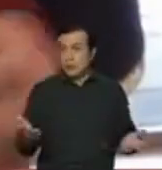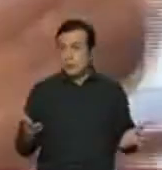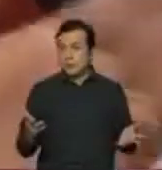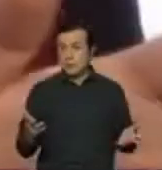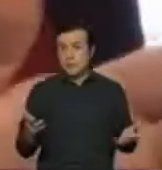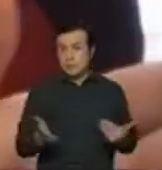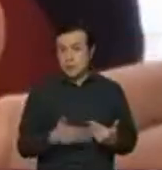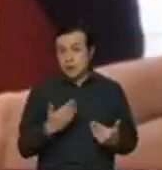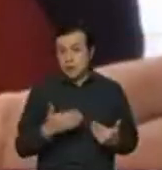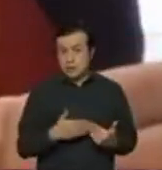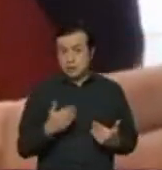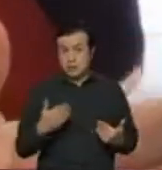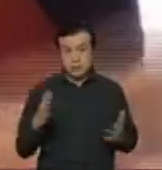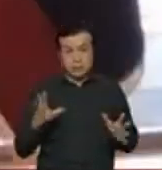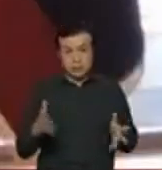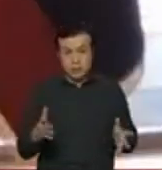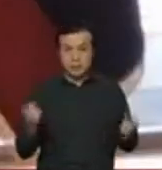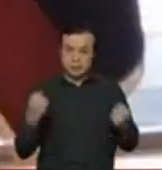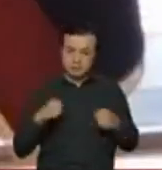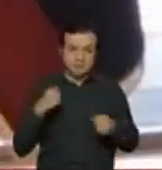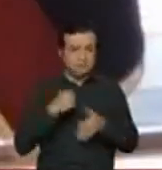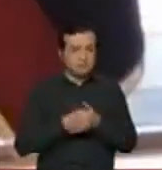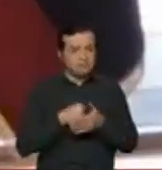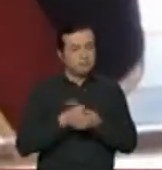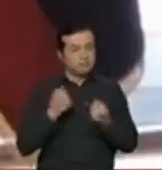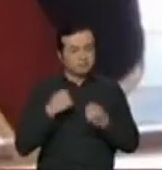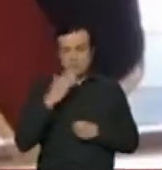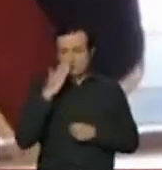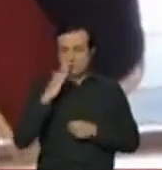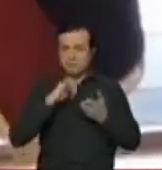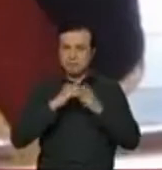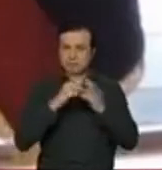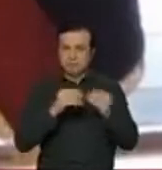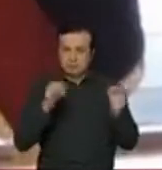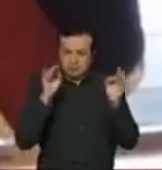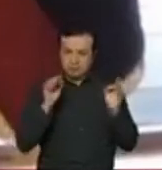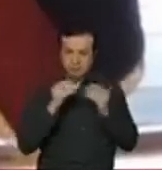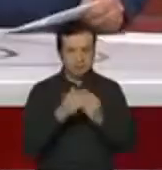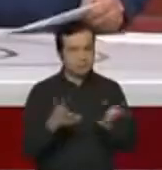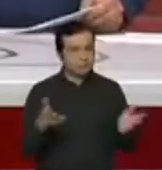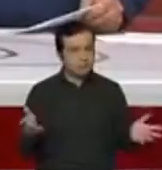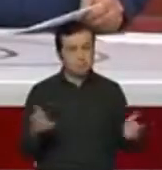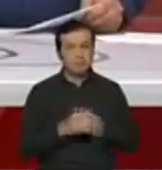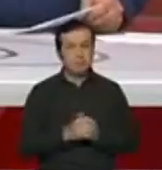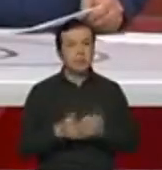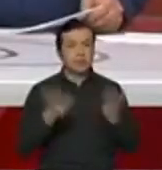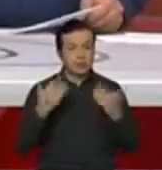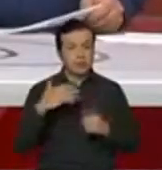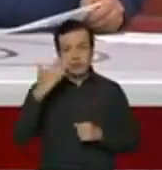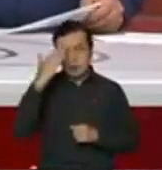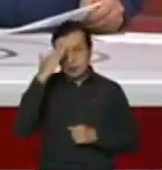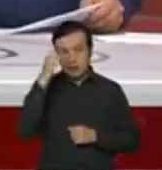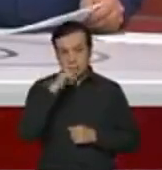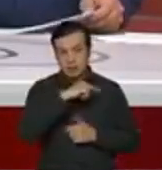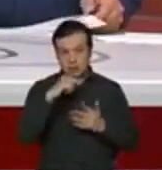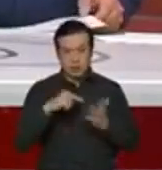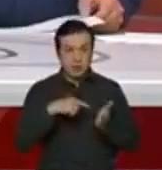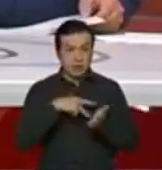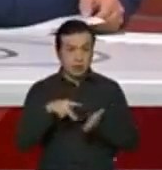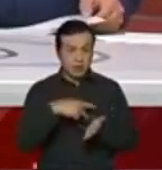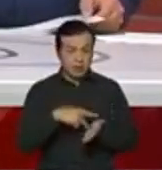No es fácil el reto, pero tenemos que enfrentarlo y darle soluciones. Pero están asegurados y comprometidos los pagos de